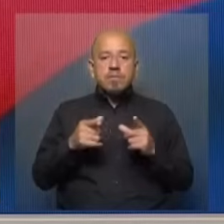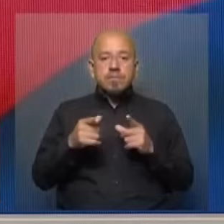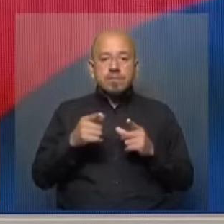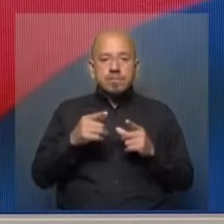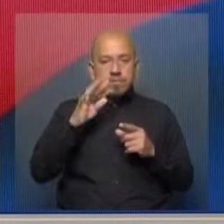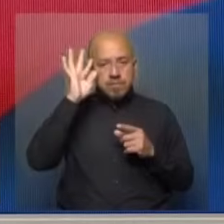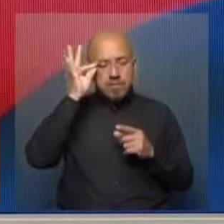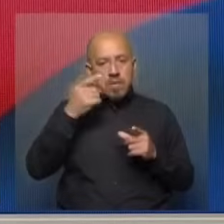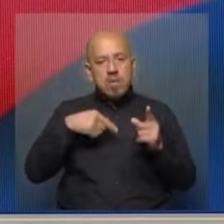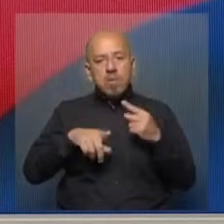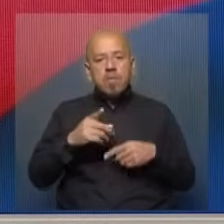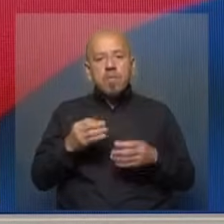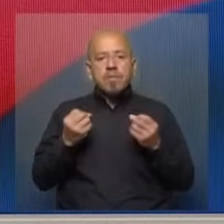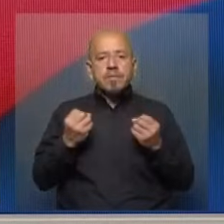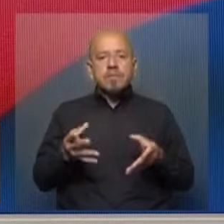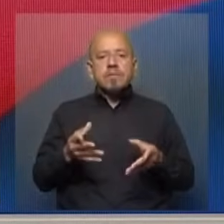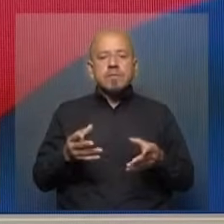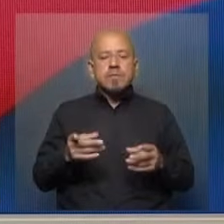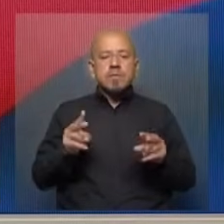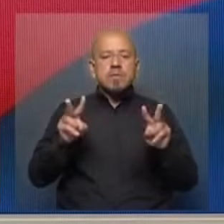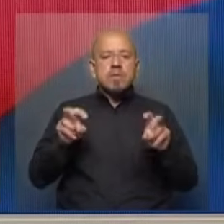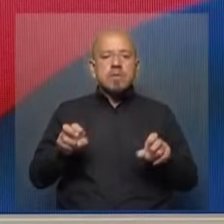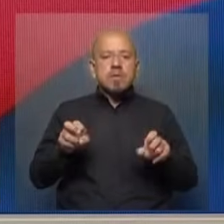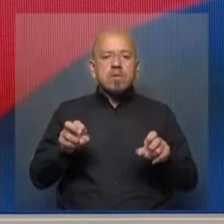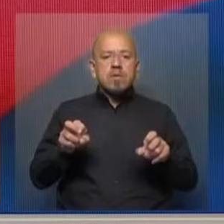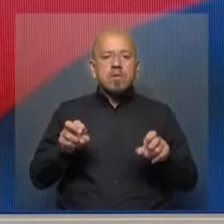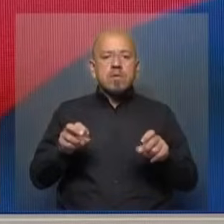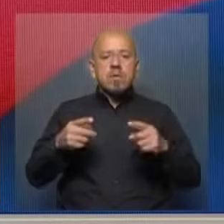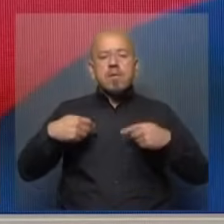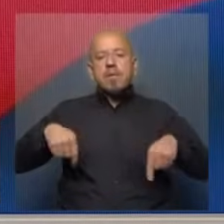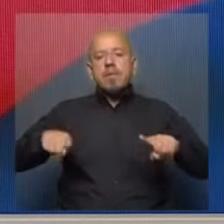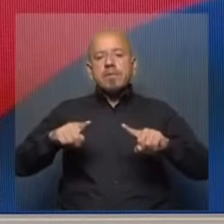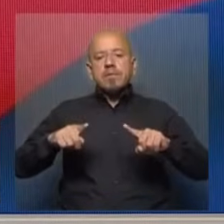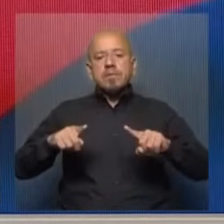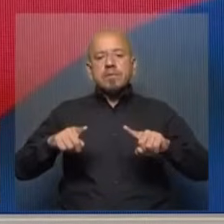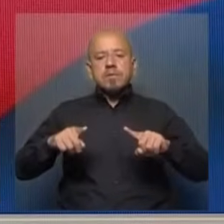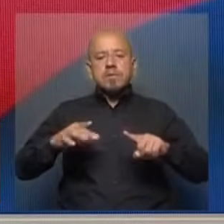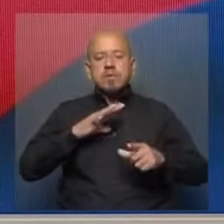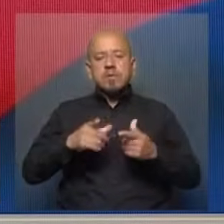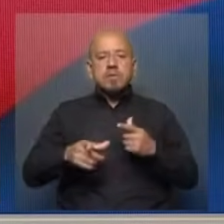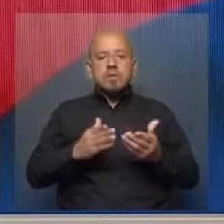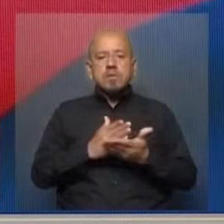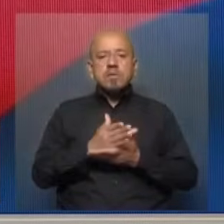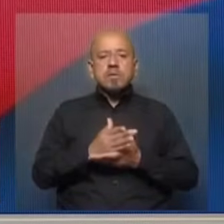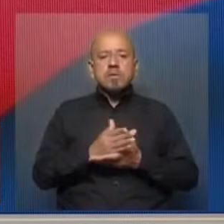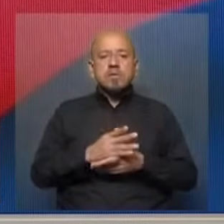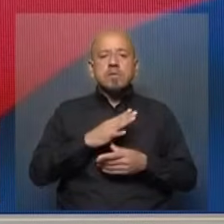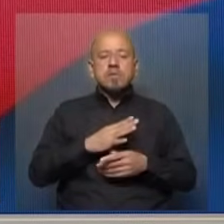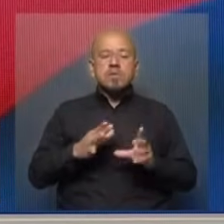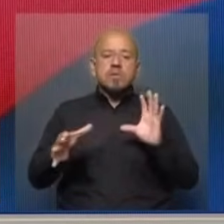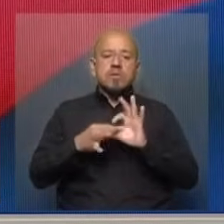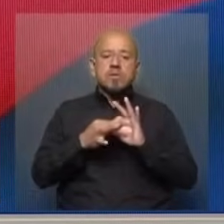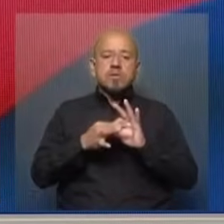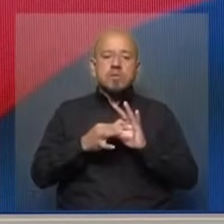mantener, porque los temas pedestres, en realidad, siempre tienen una gran conexión con